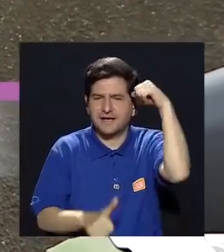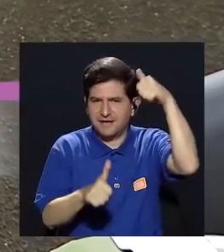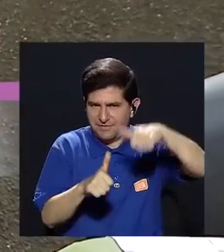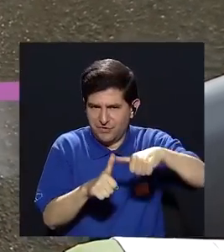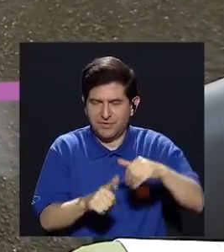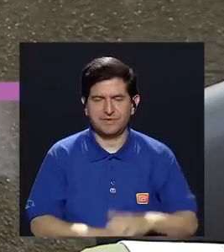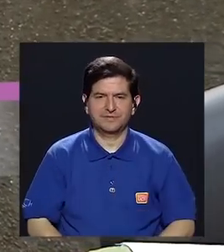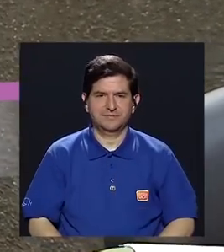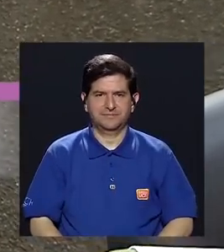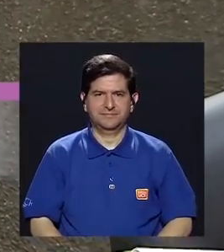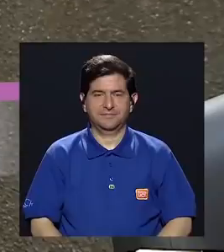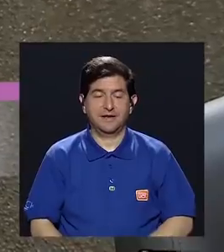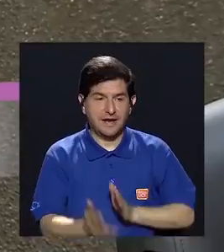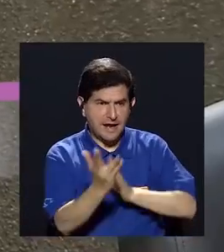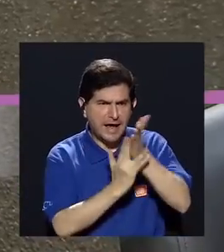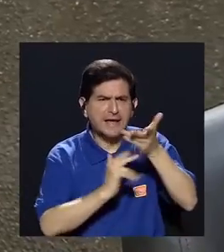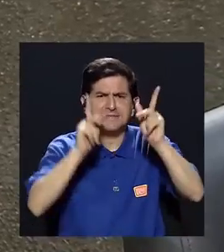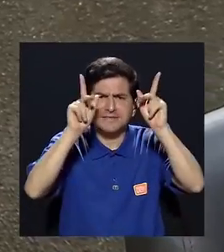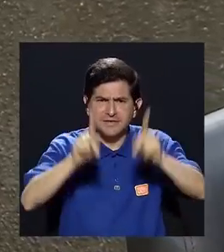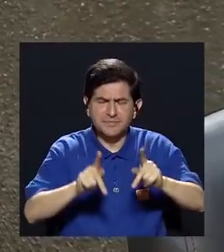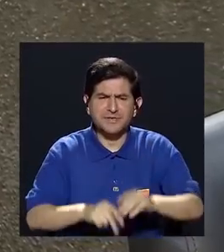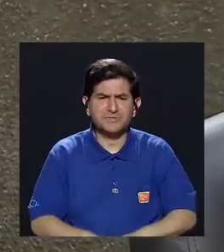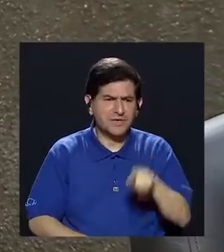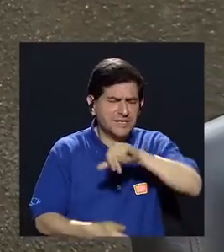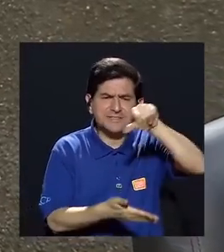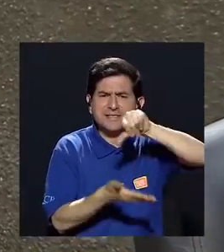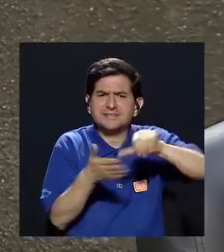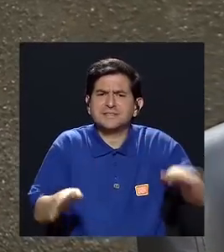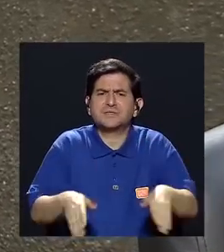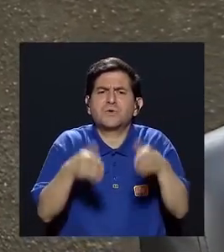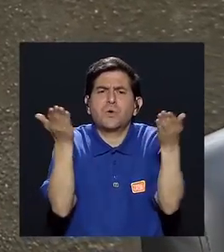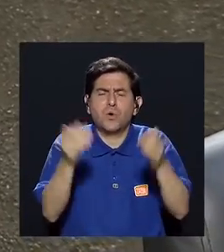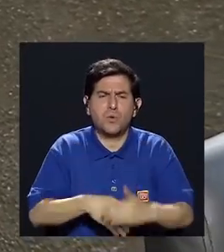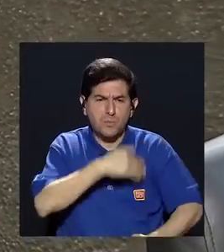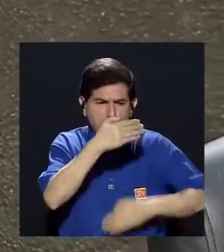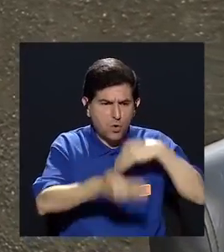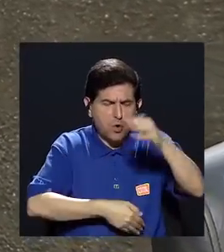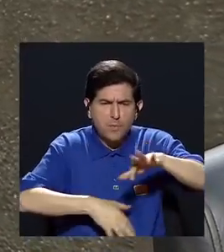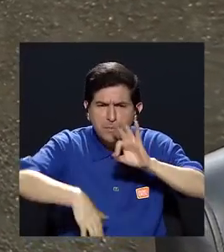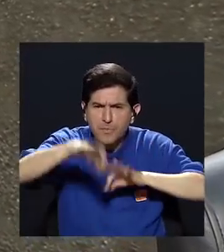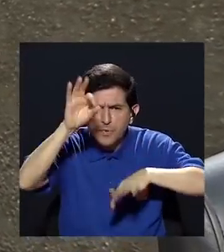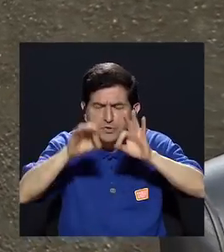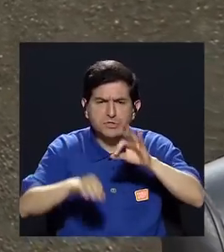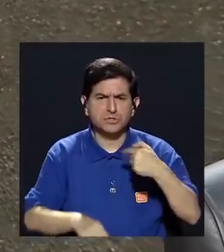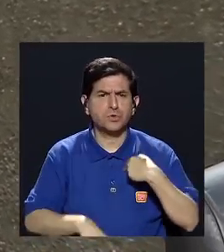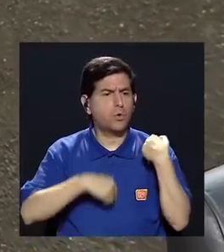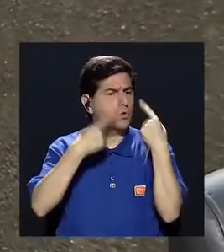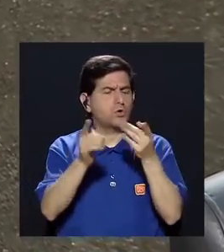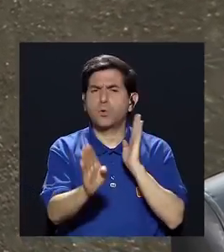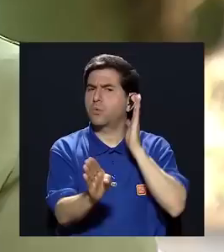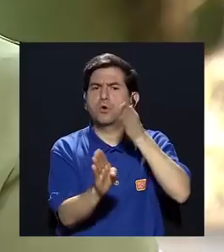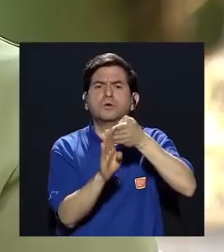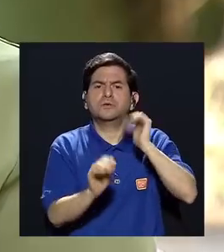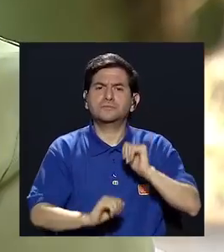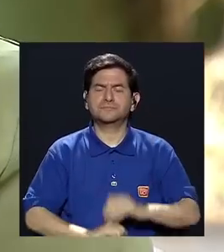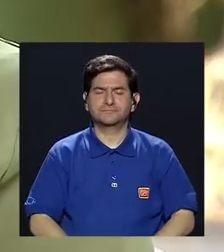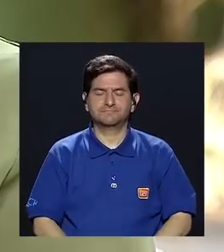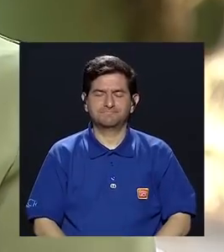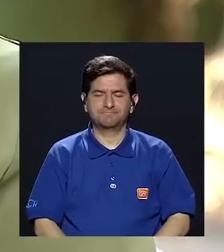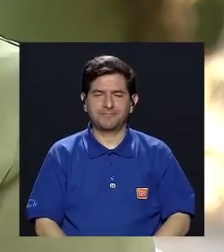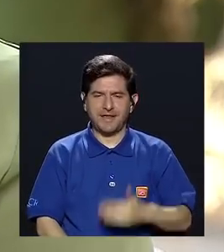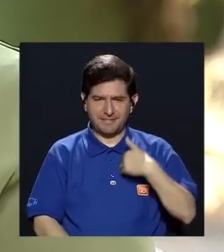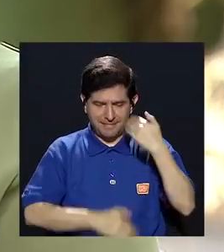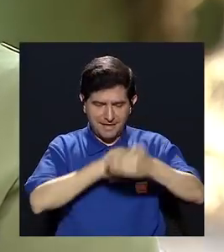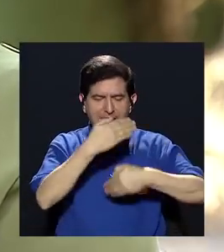retomando. ¿Cómo pueden accesar las personas a los centros? ¿Hay un proceso de selección o yo nada más llego?